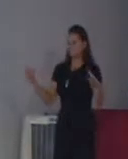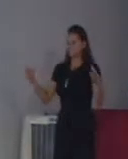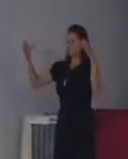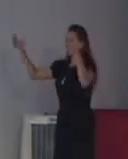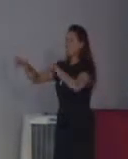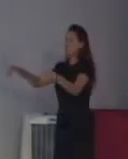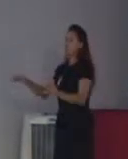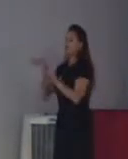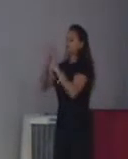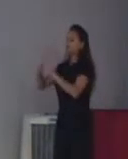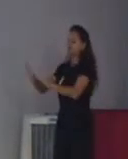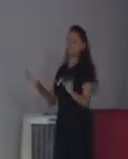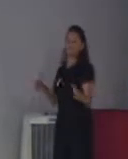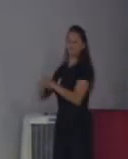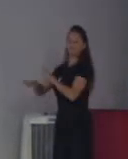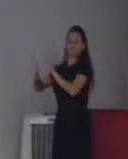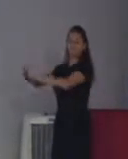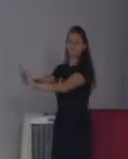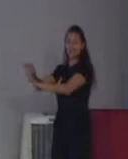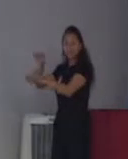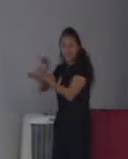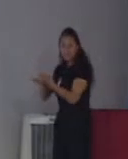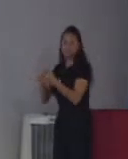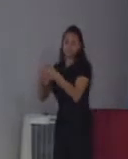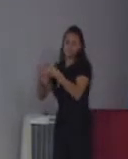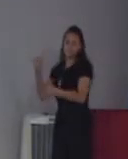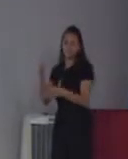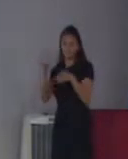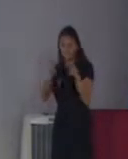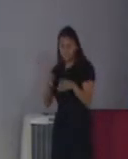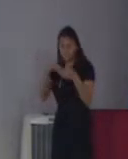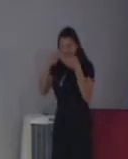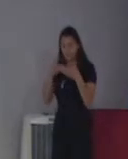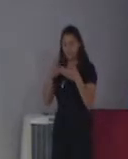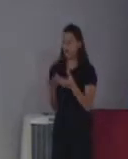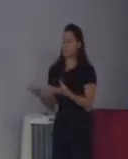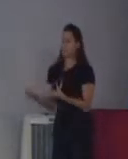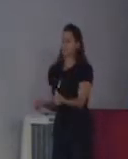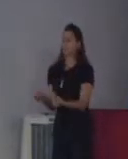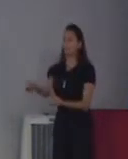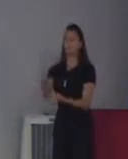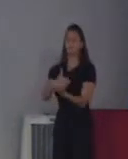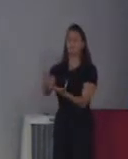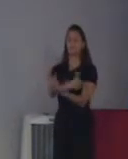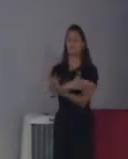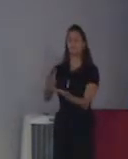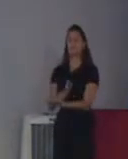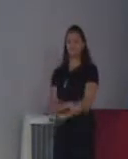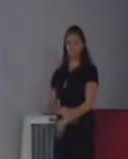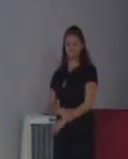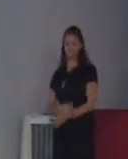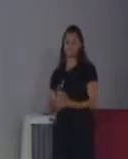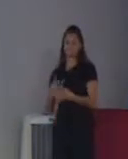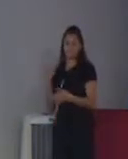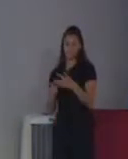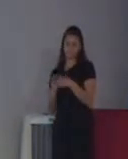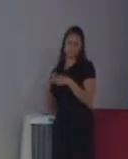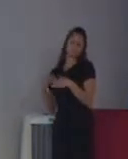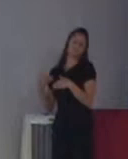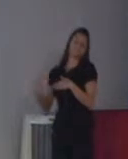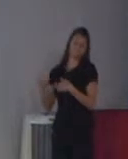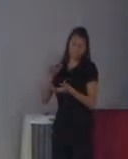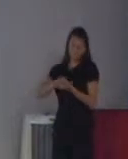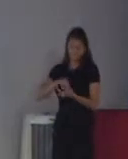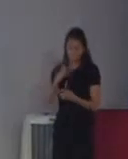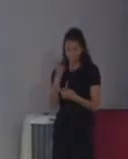especiales. Y desde ahí viene todo el proceso de segregación de la población con discapacidad. Entonces, en esas dos ideas,